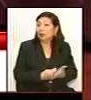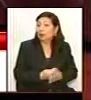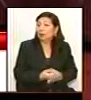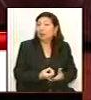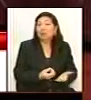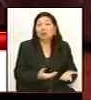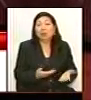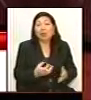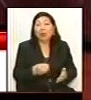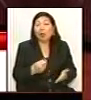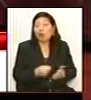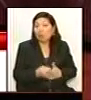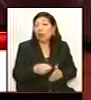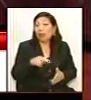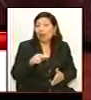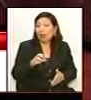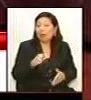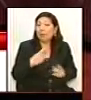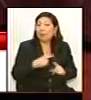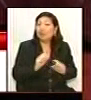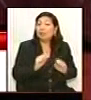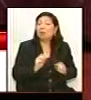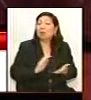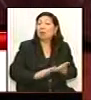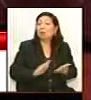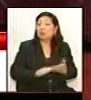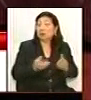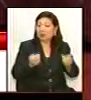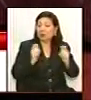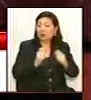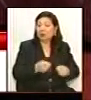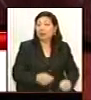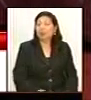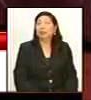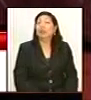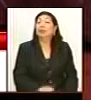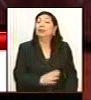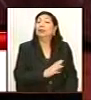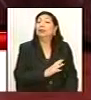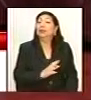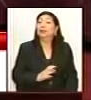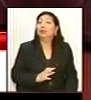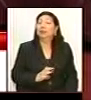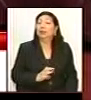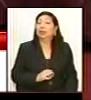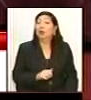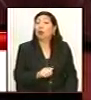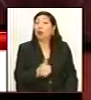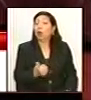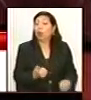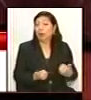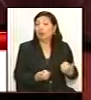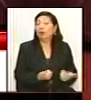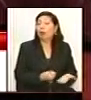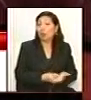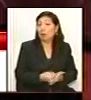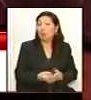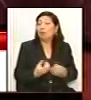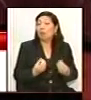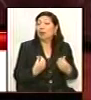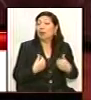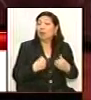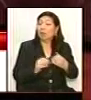compras N, y que sí lo autoriza la ley de contrataciones del Estado, Y las otras que hemos comprado es porque